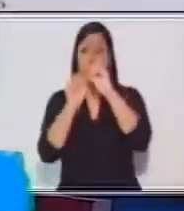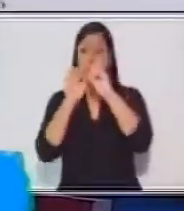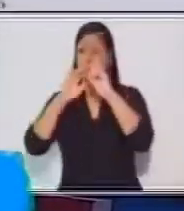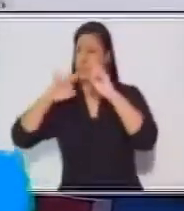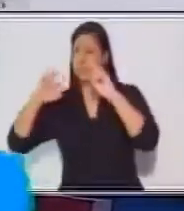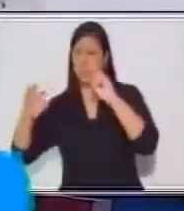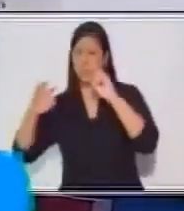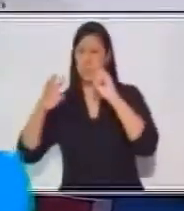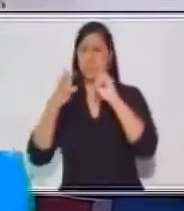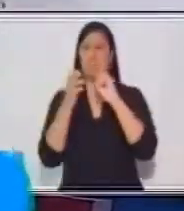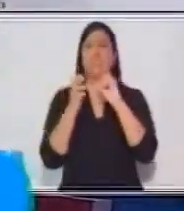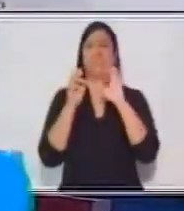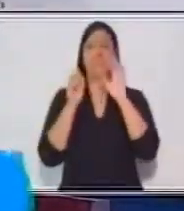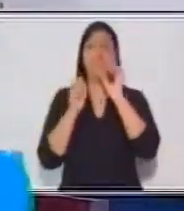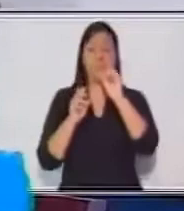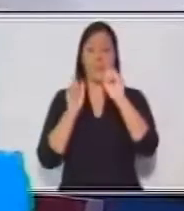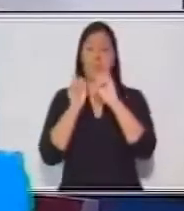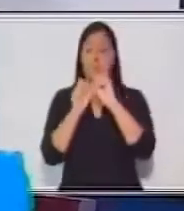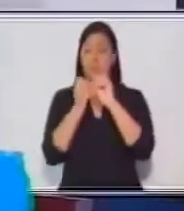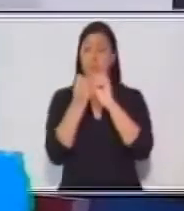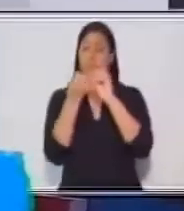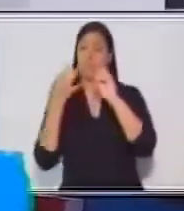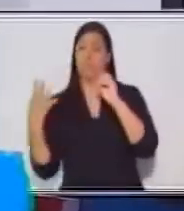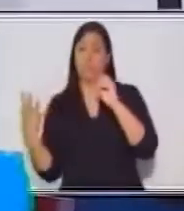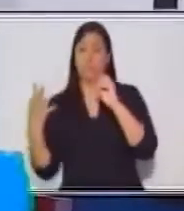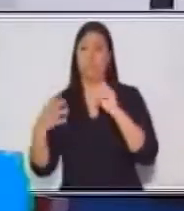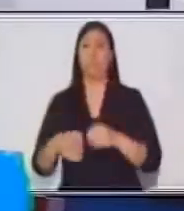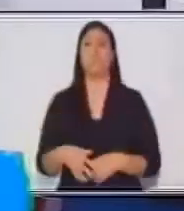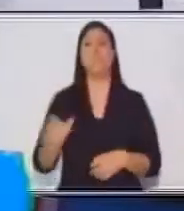continuemos entonces con el siguiente ejemplo.